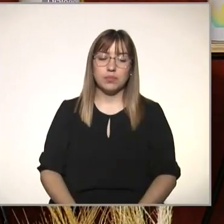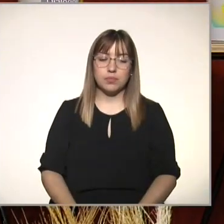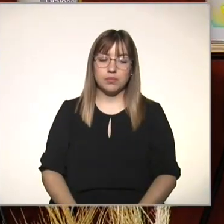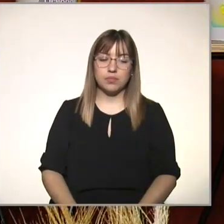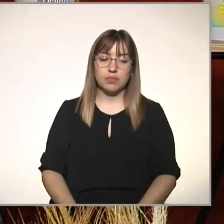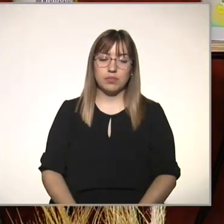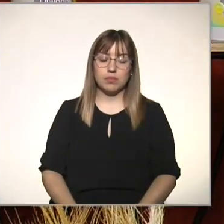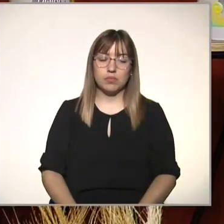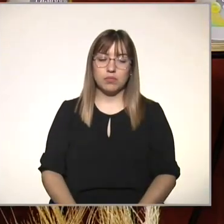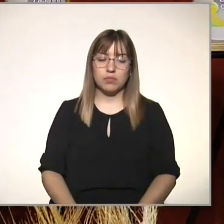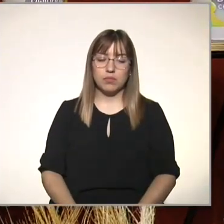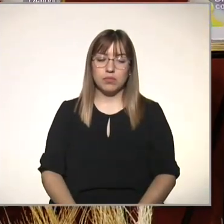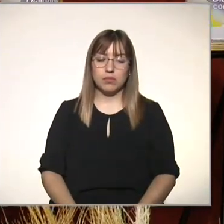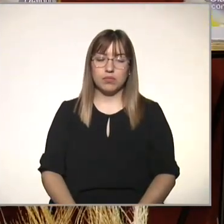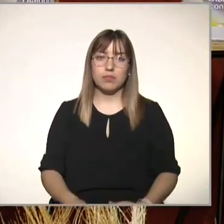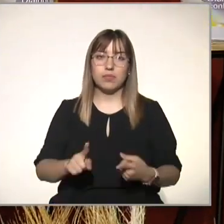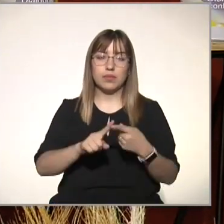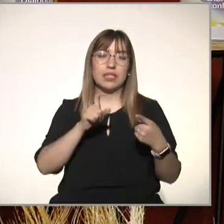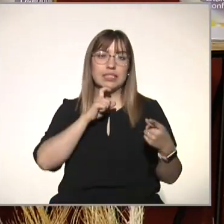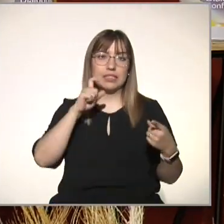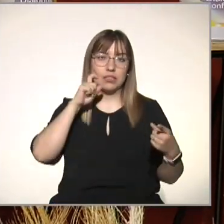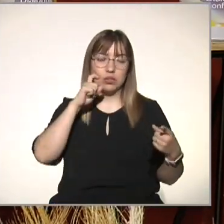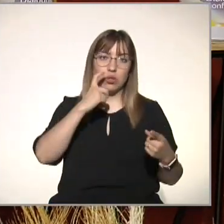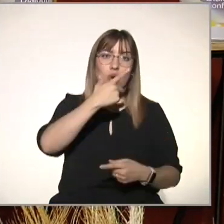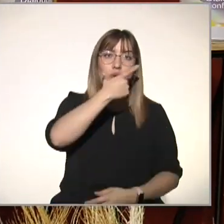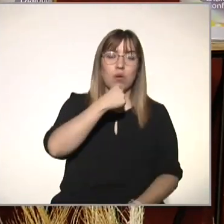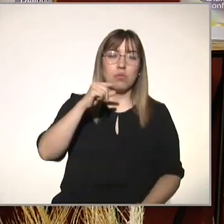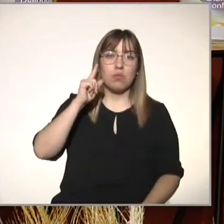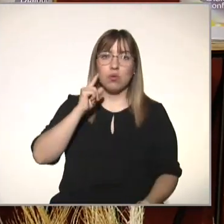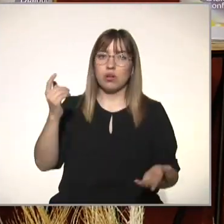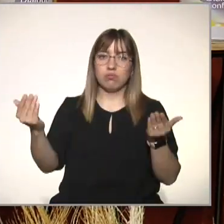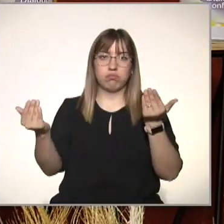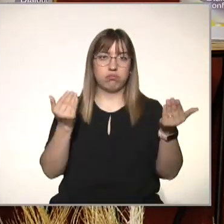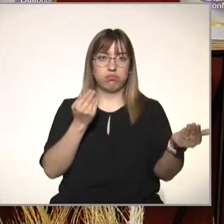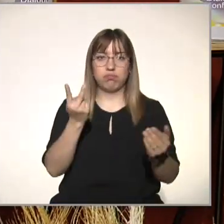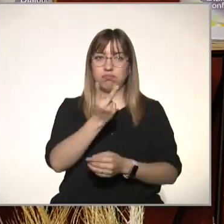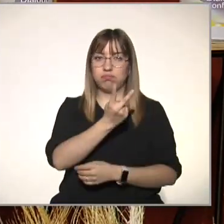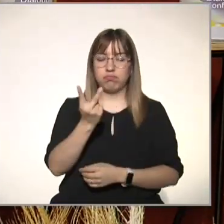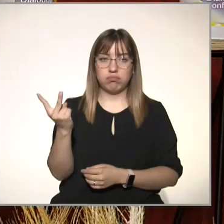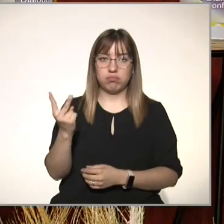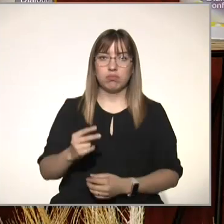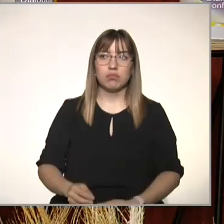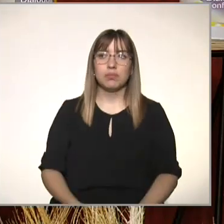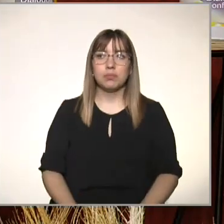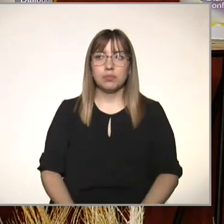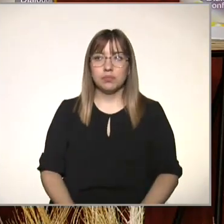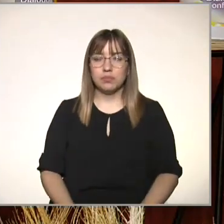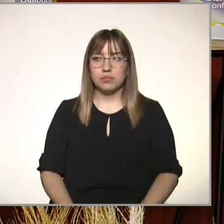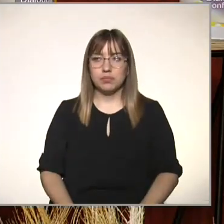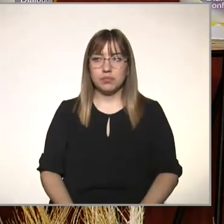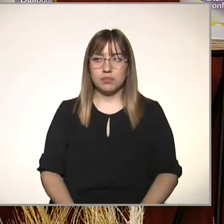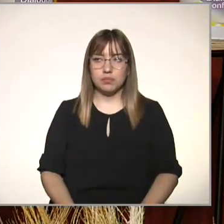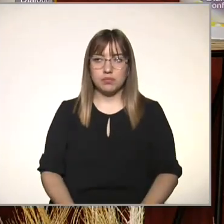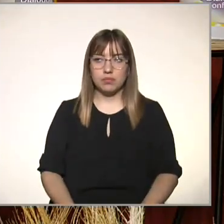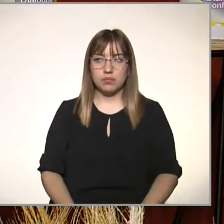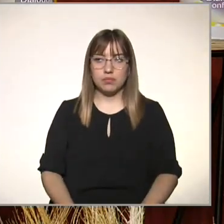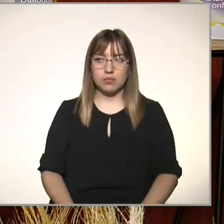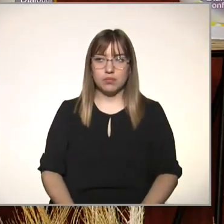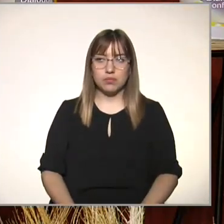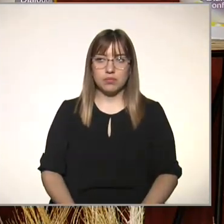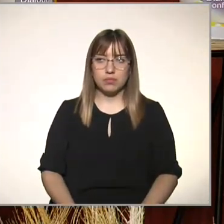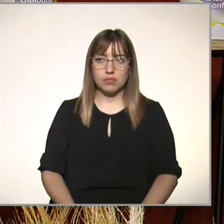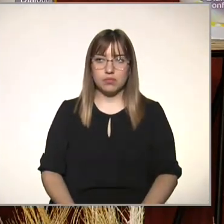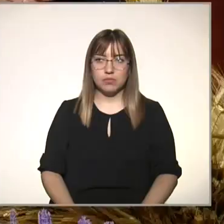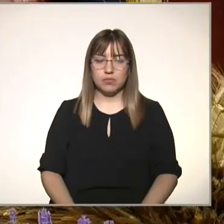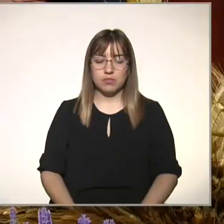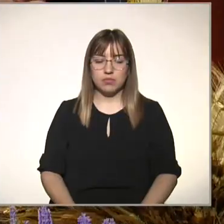sexo es hombre o mujer. Es inherente a la persona y es claro y